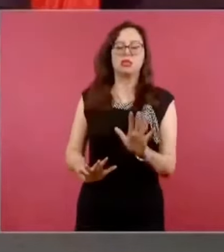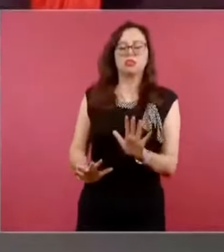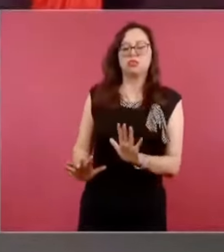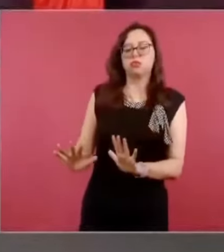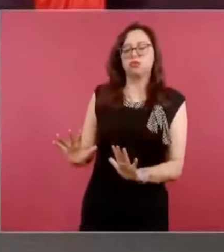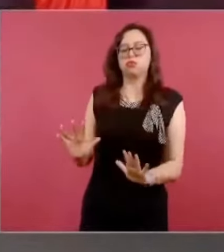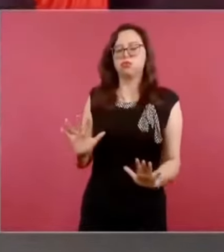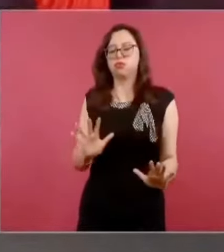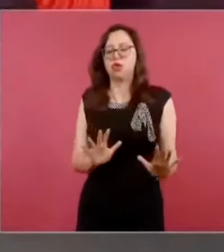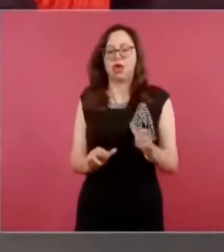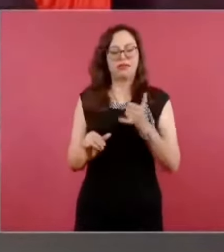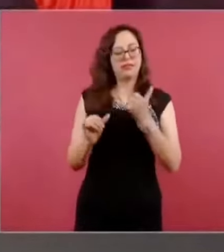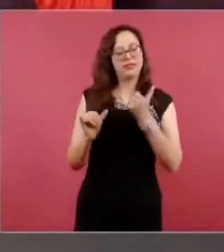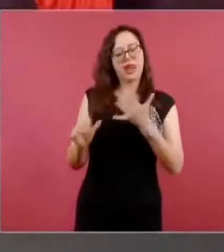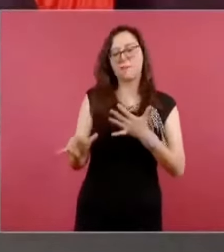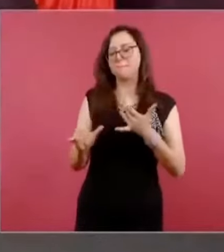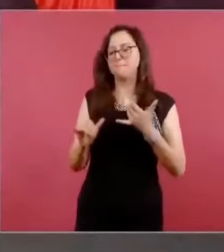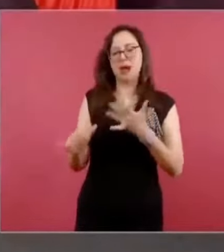Siempre ha habido